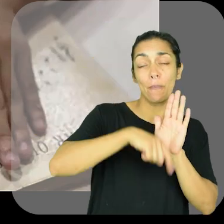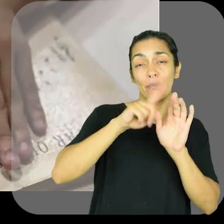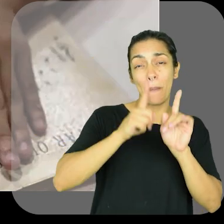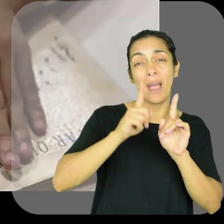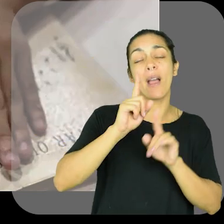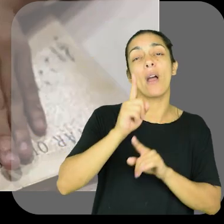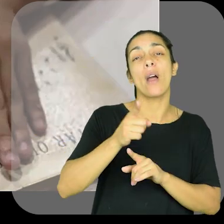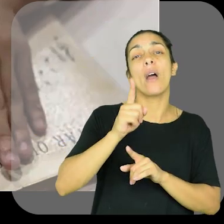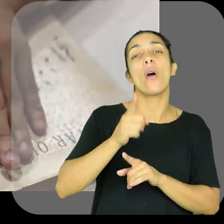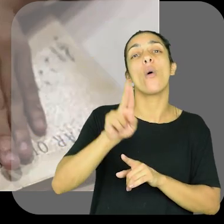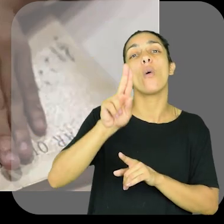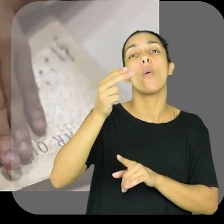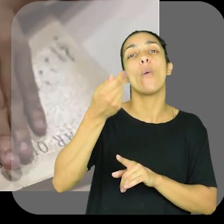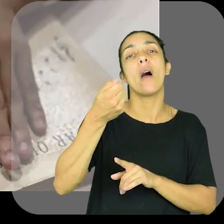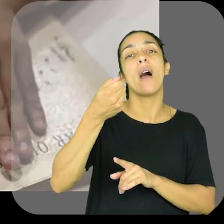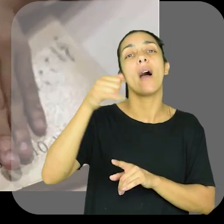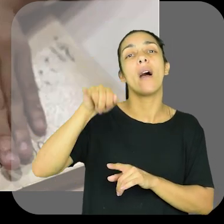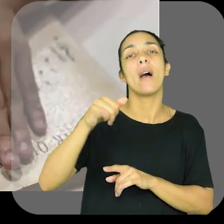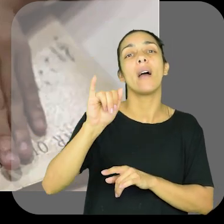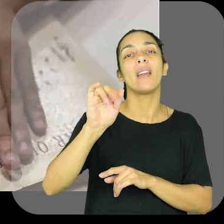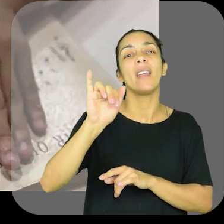además un territorio